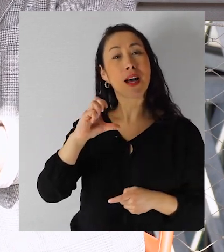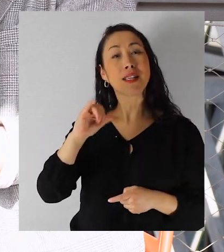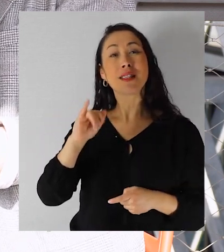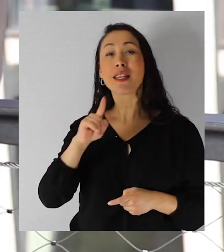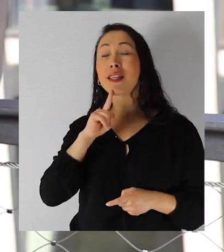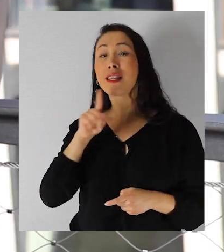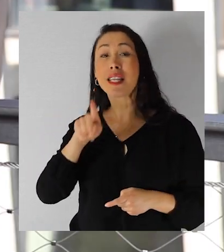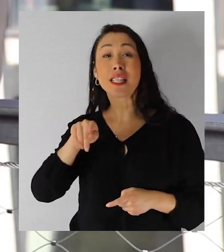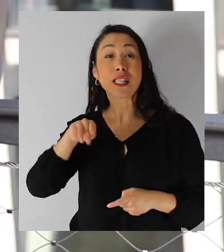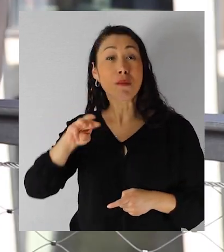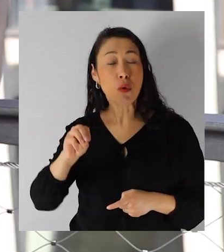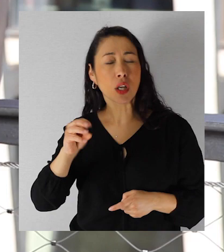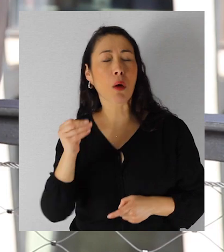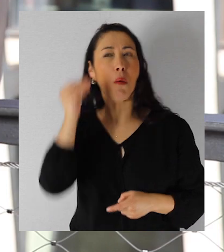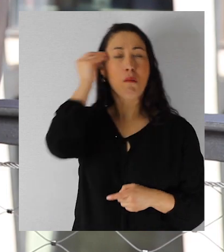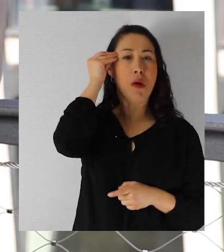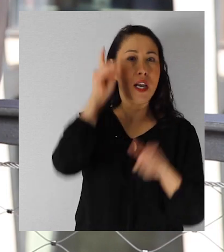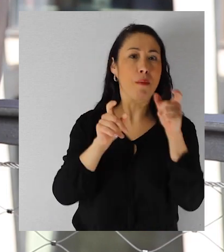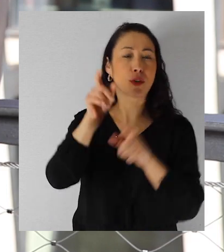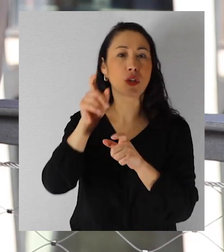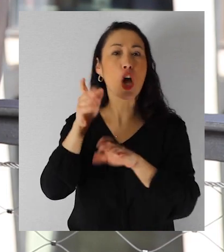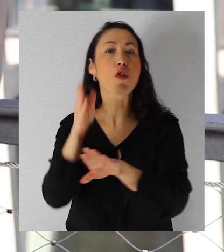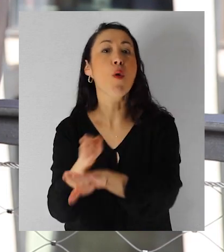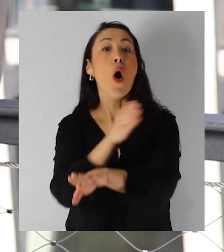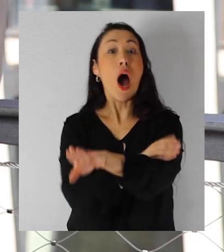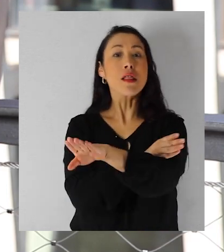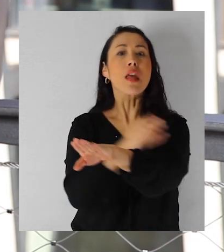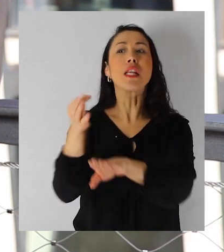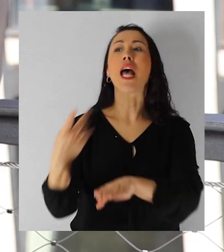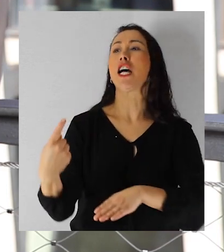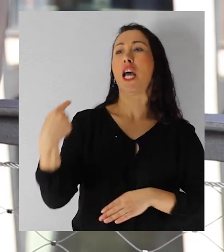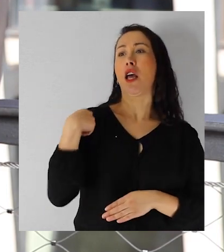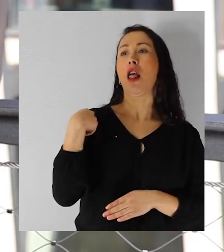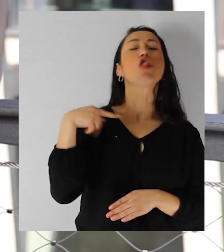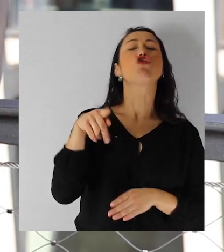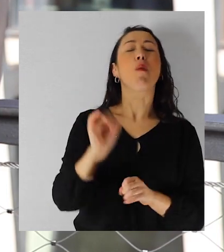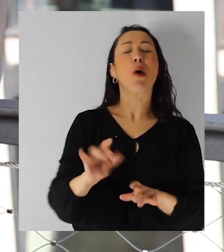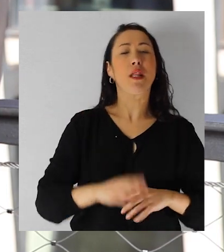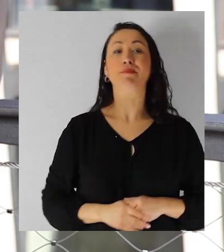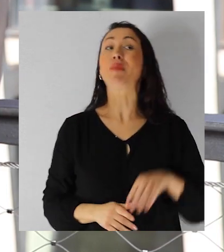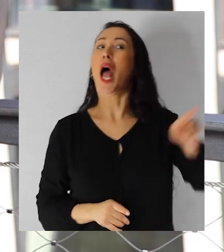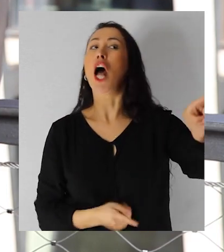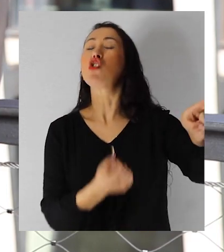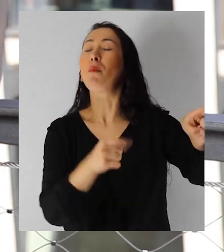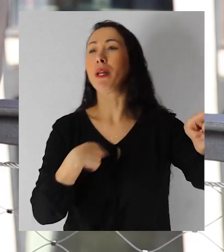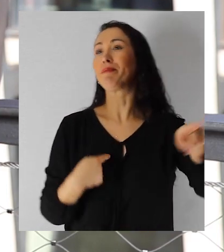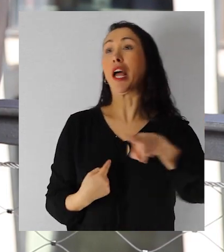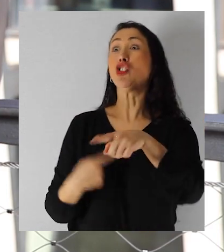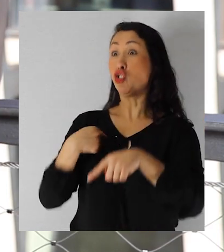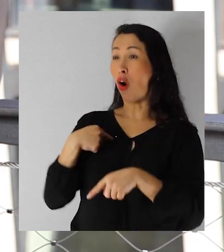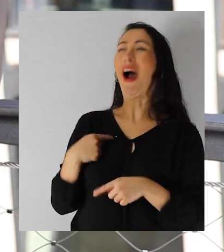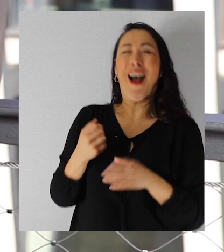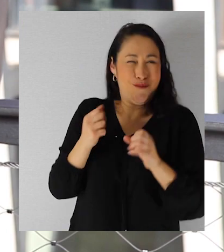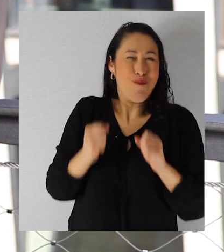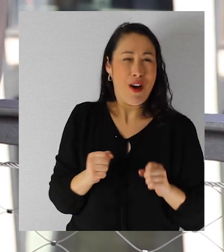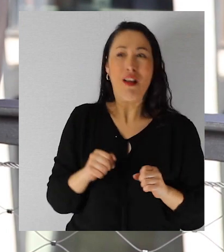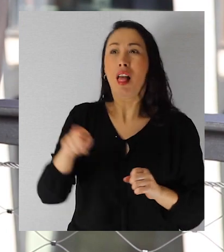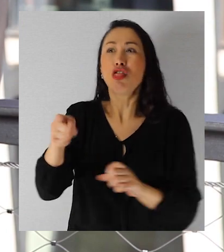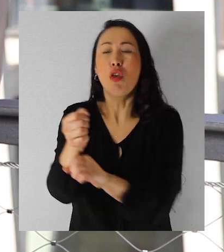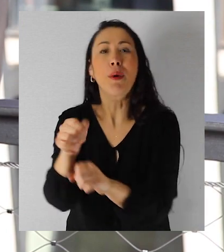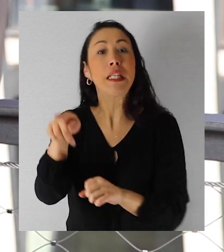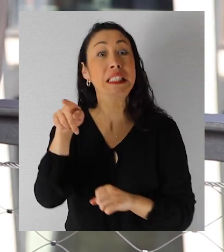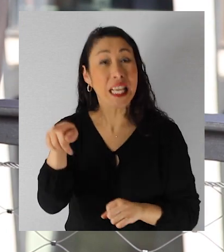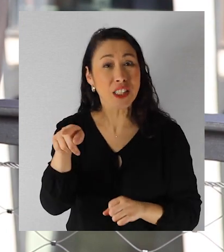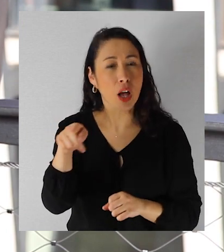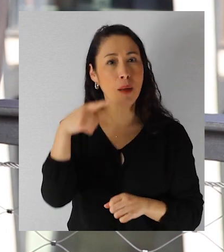personas, me juzga o me prejuzga como alguien que no es capaz de hacer lo que hago. Y eso